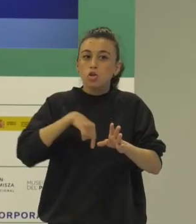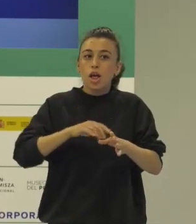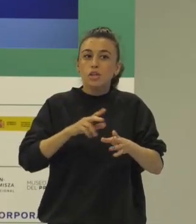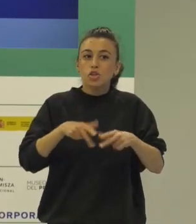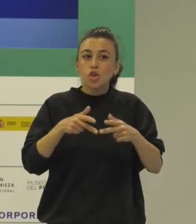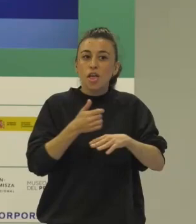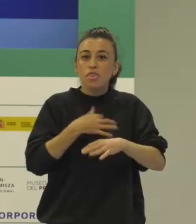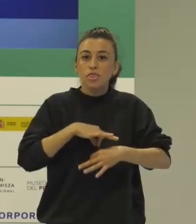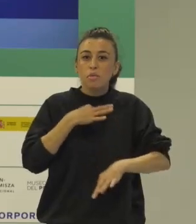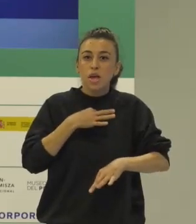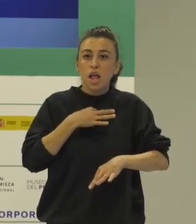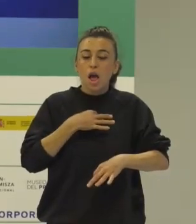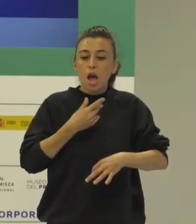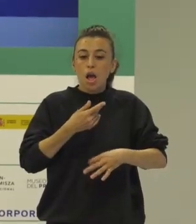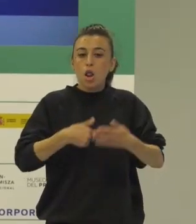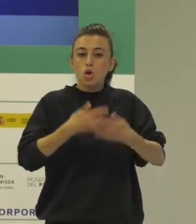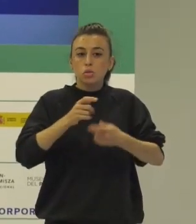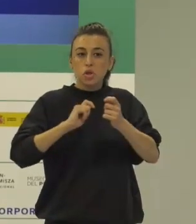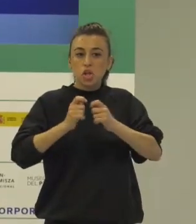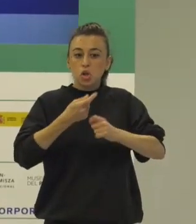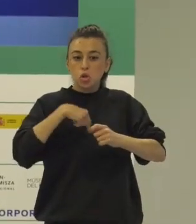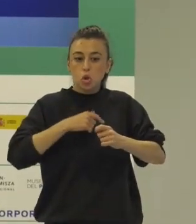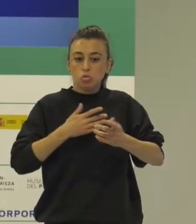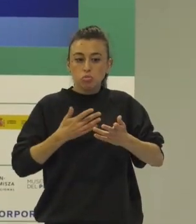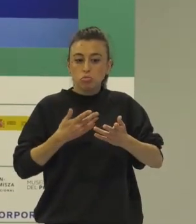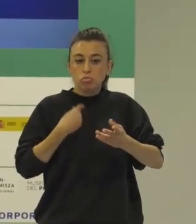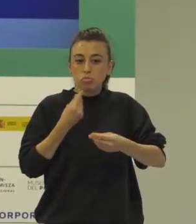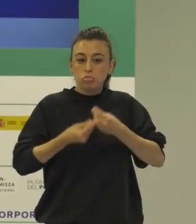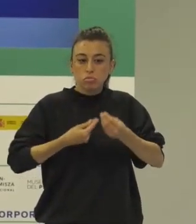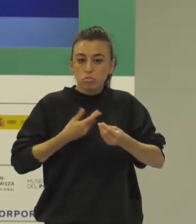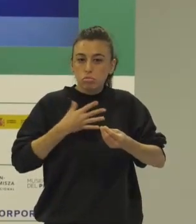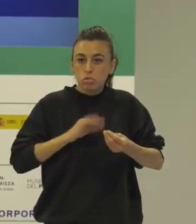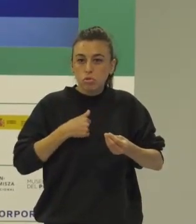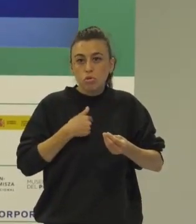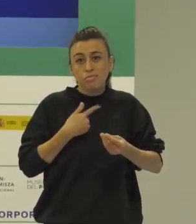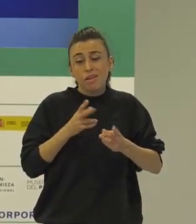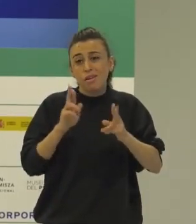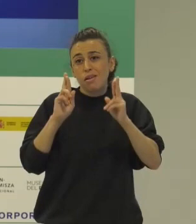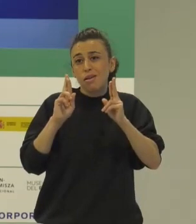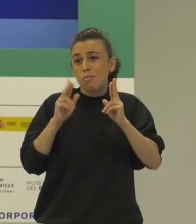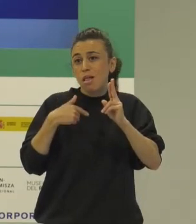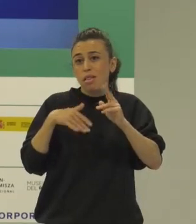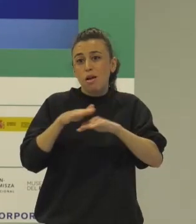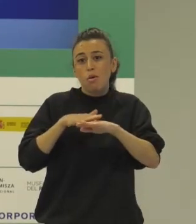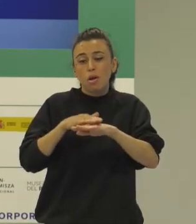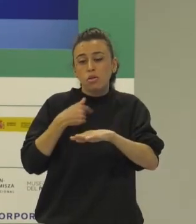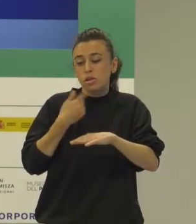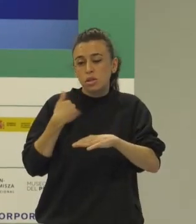podemos hacer algo por nosotros mismos. La verdad, yo esperanzas en gobiernos, ya las perdí.